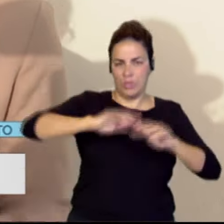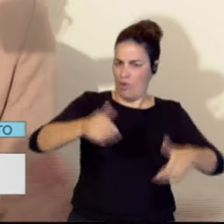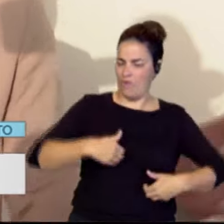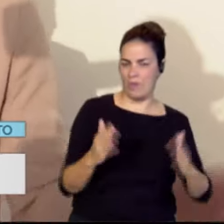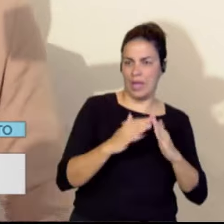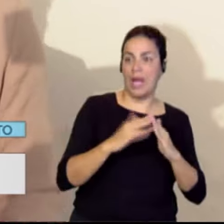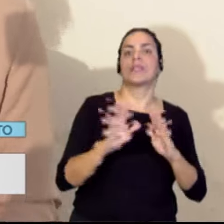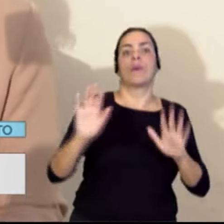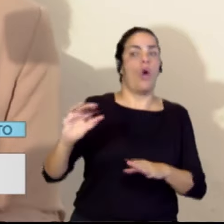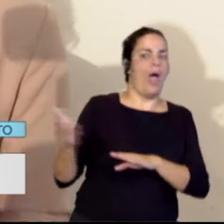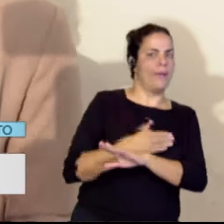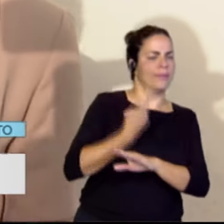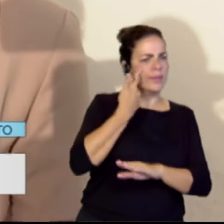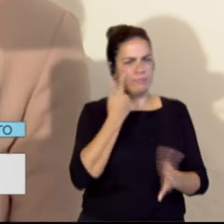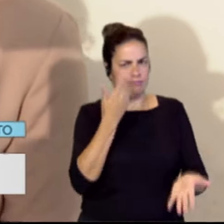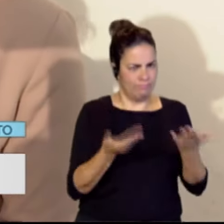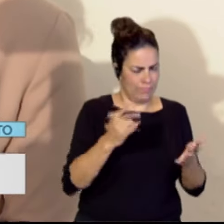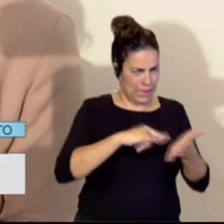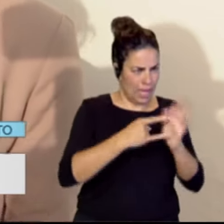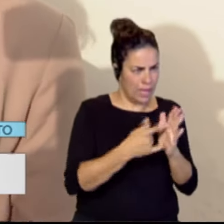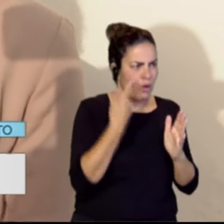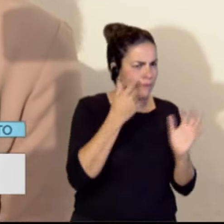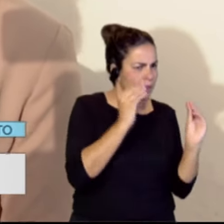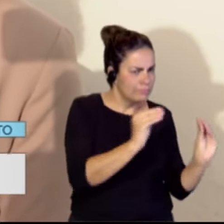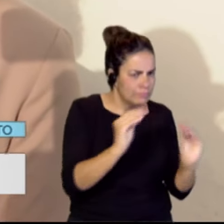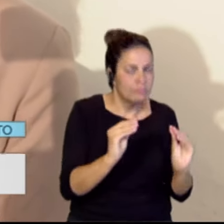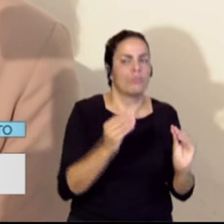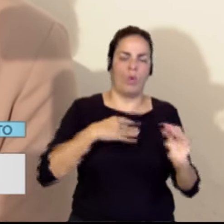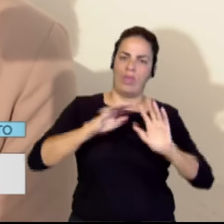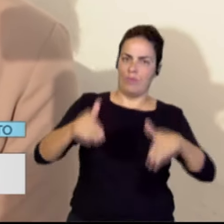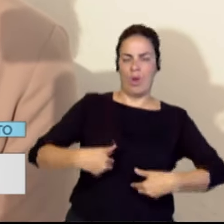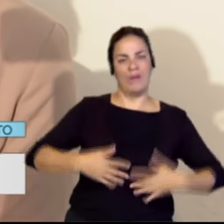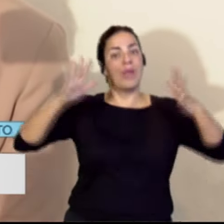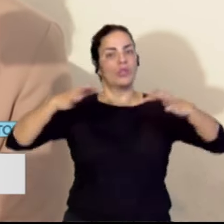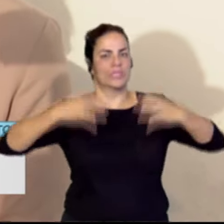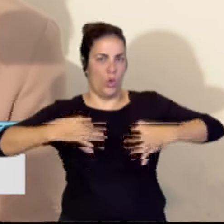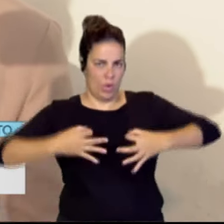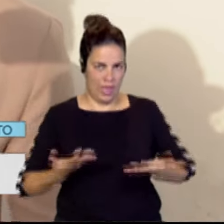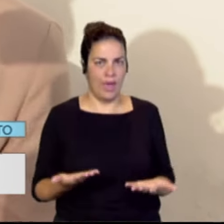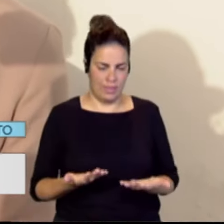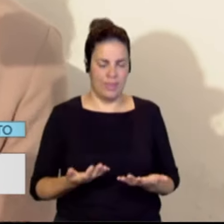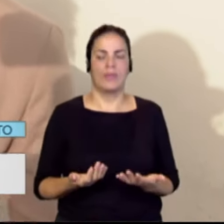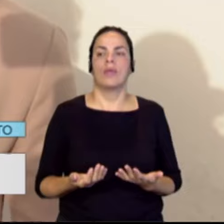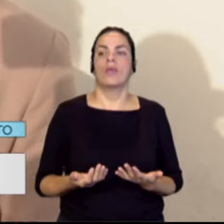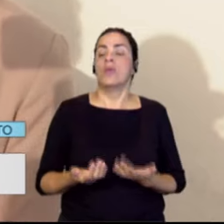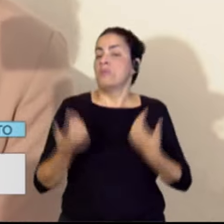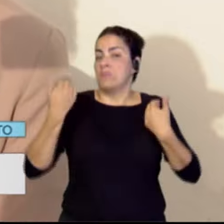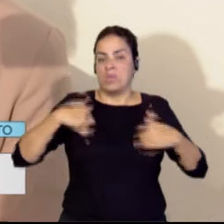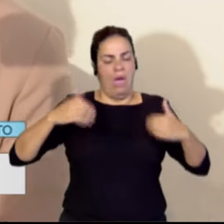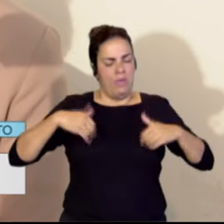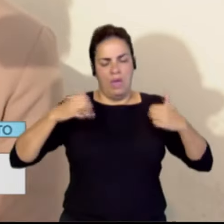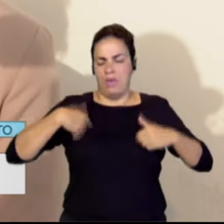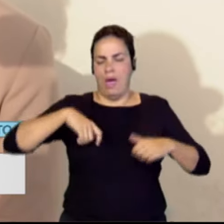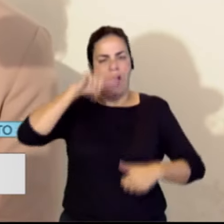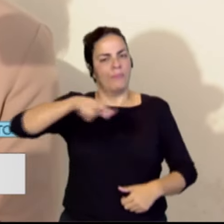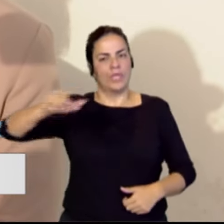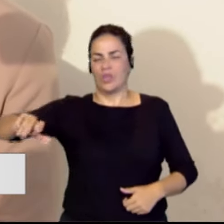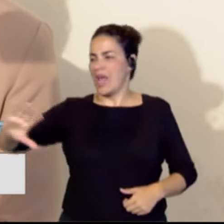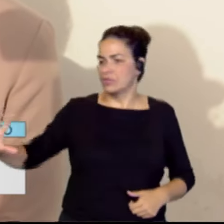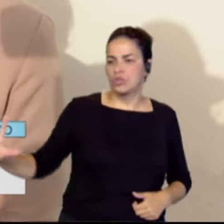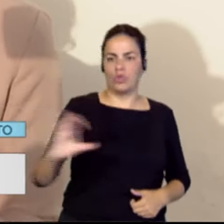técnicas para ver que efectivamente se podía volver con seguridad a las viviendas y ya pues ya están todos eh todas las